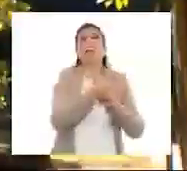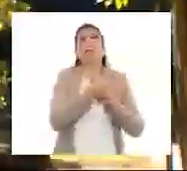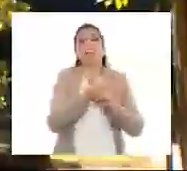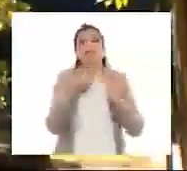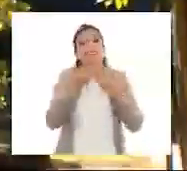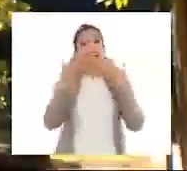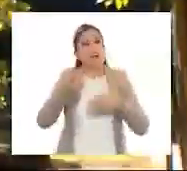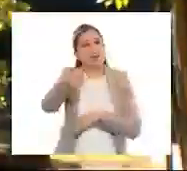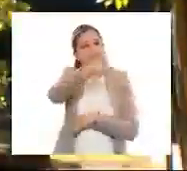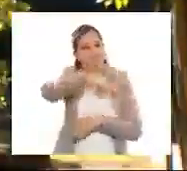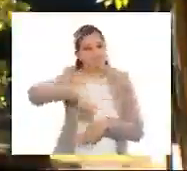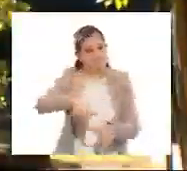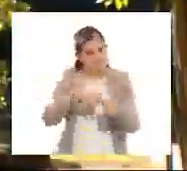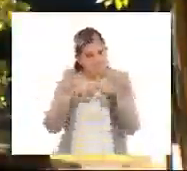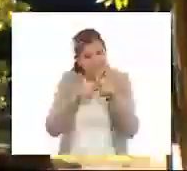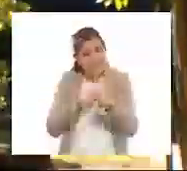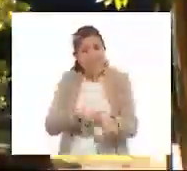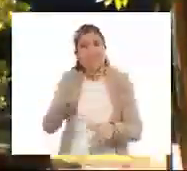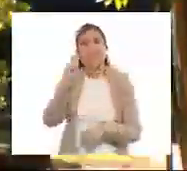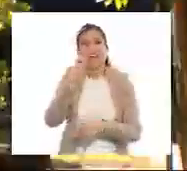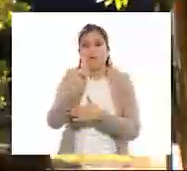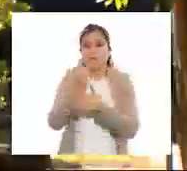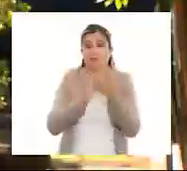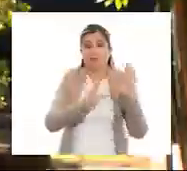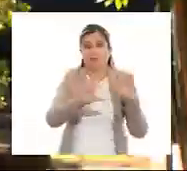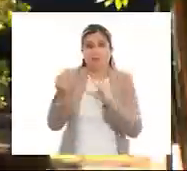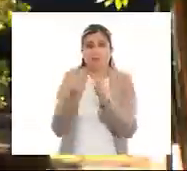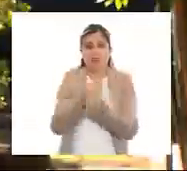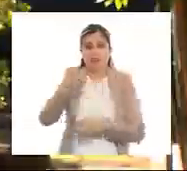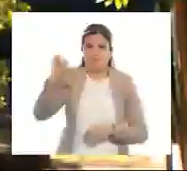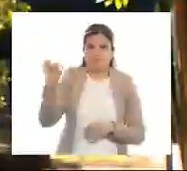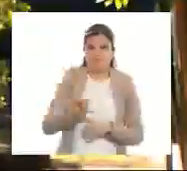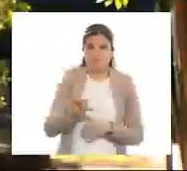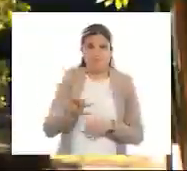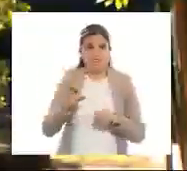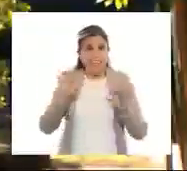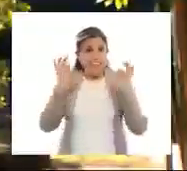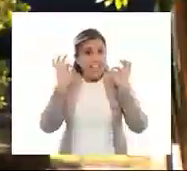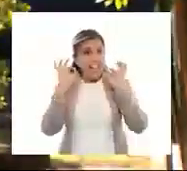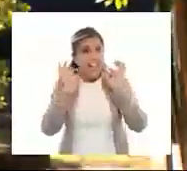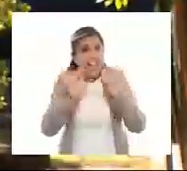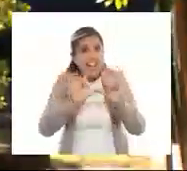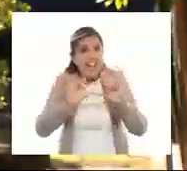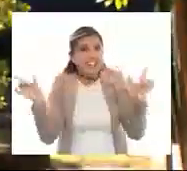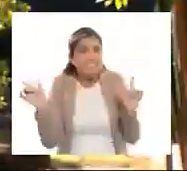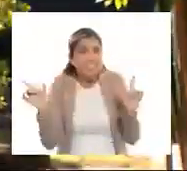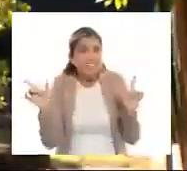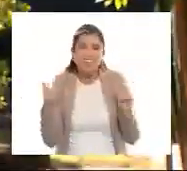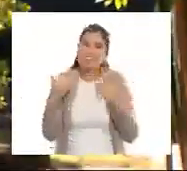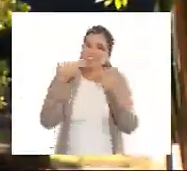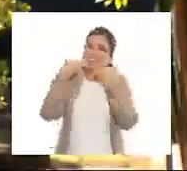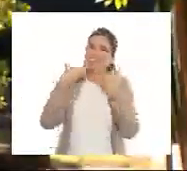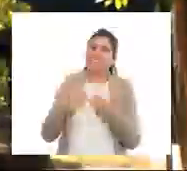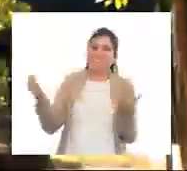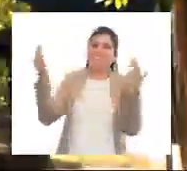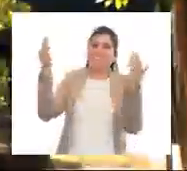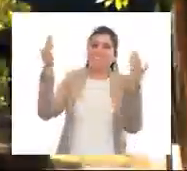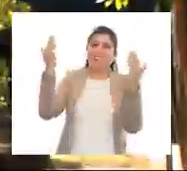es momento de seguir con el programa de hoy. ¿Listas? ¿Listos?